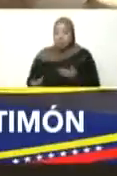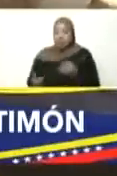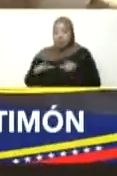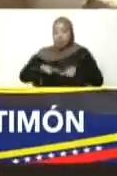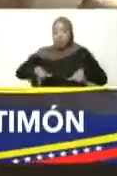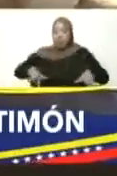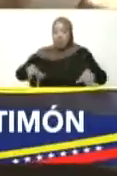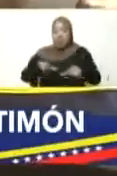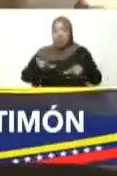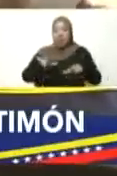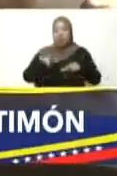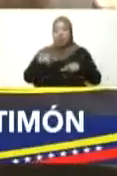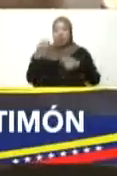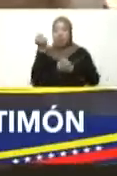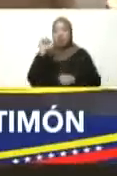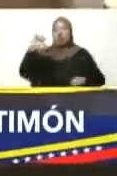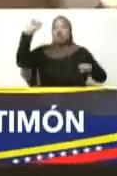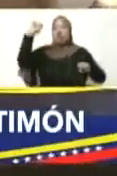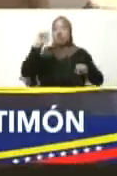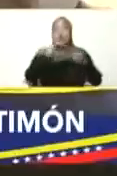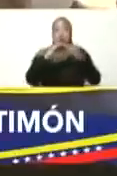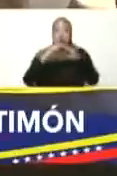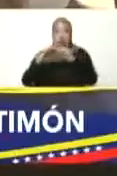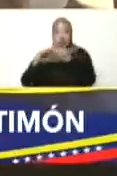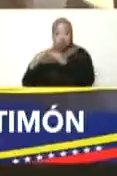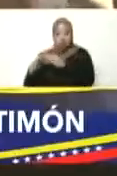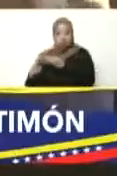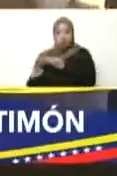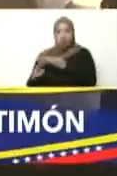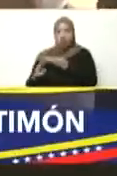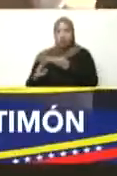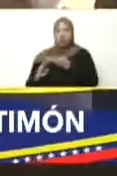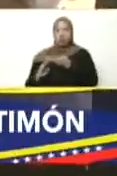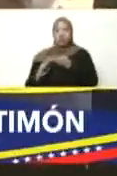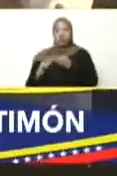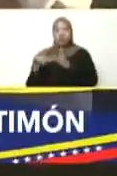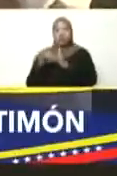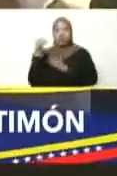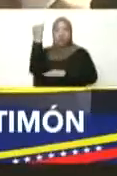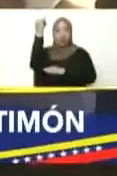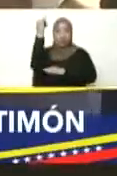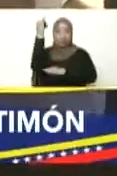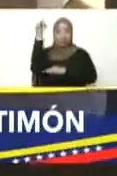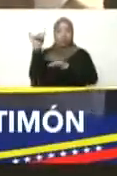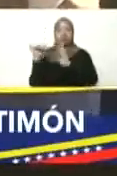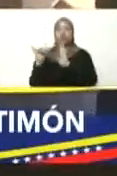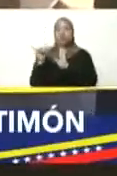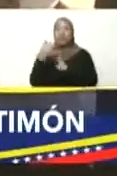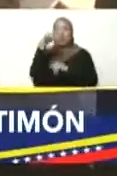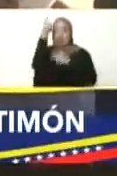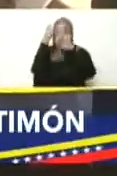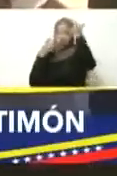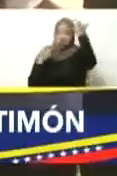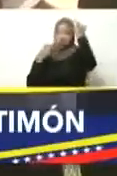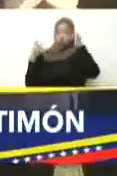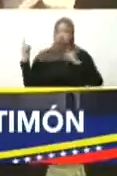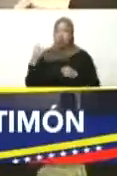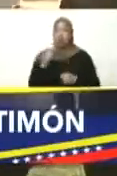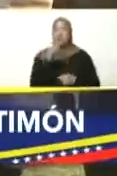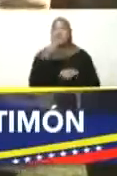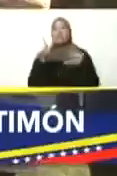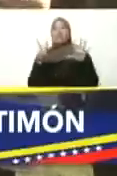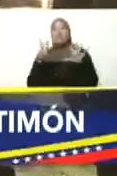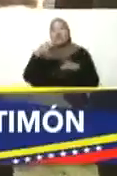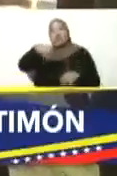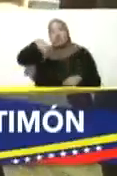místicas de la comuna socialista del Maizal. Por aquí, justamente abajo de este árbol, Estuvo Chávez un 29 de noviembre